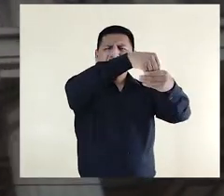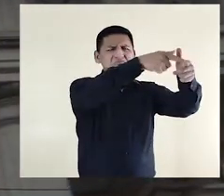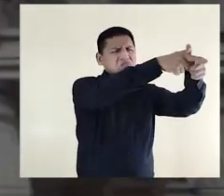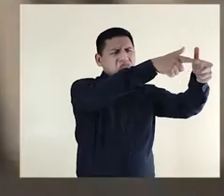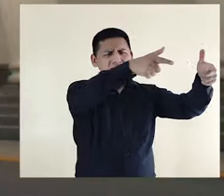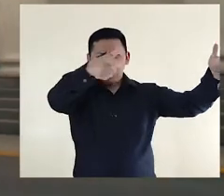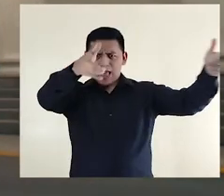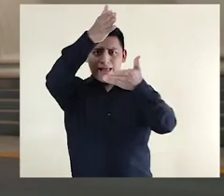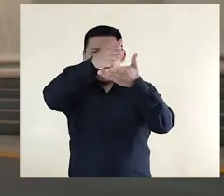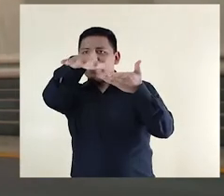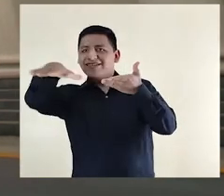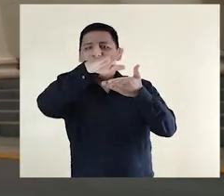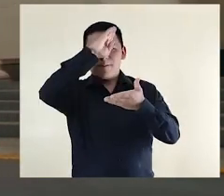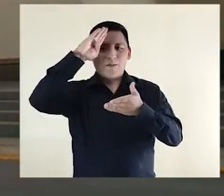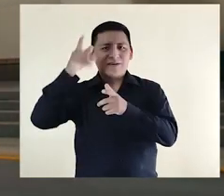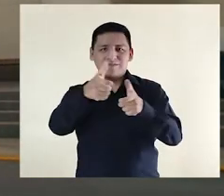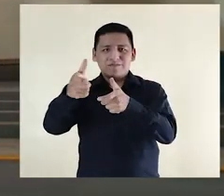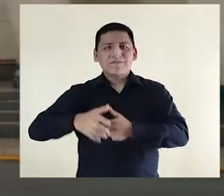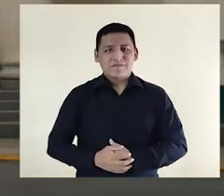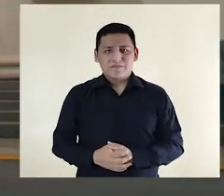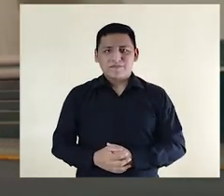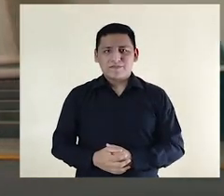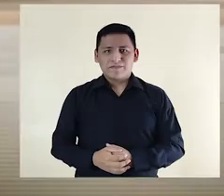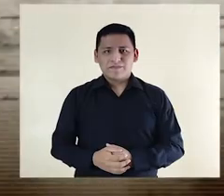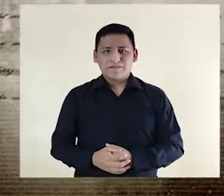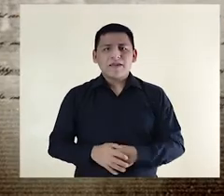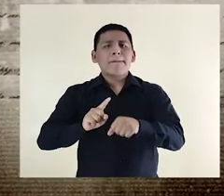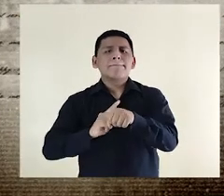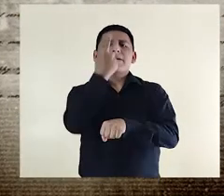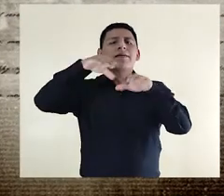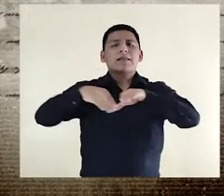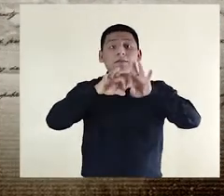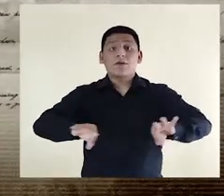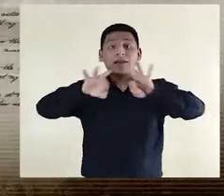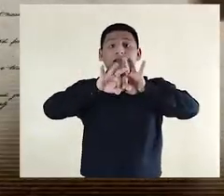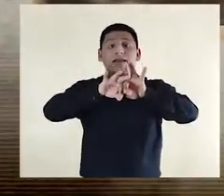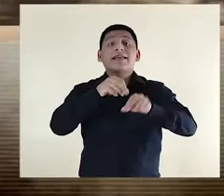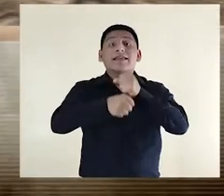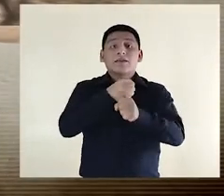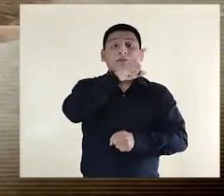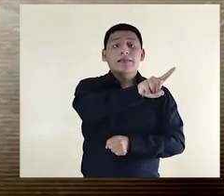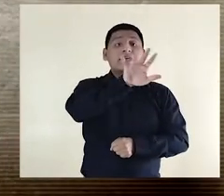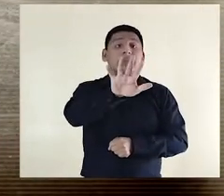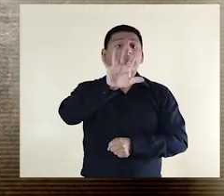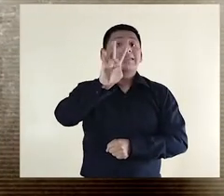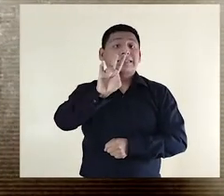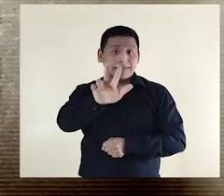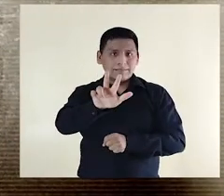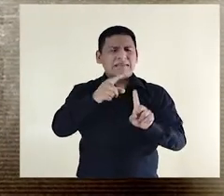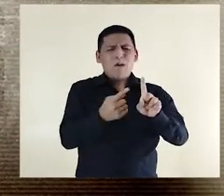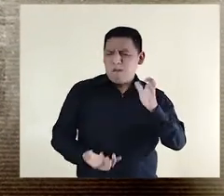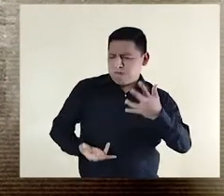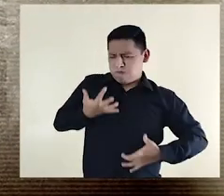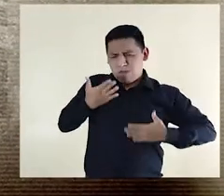realidad incluía todo lo que está hacia el lado de la actual estación de bomberos. Su primer acto importante sucedió en 1573,